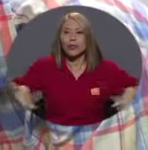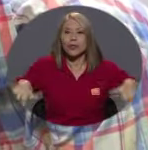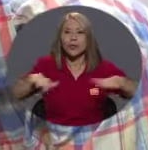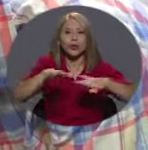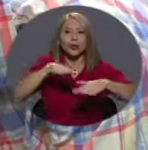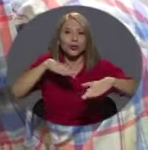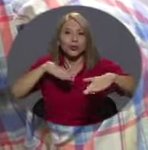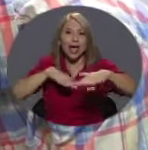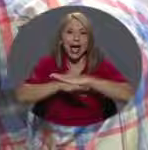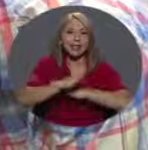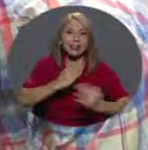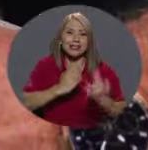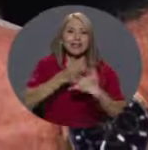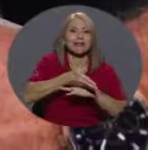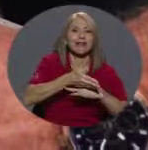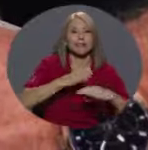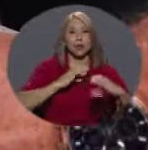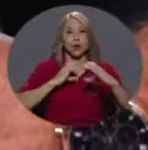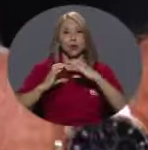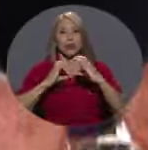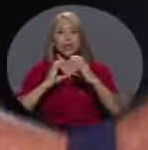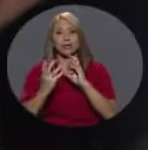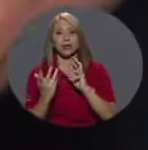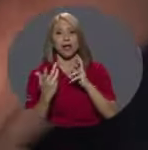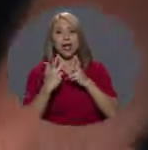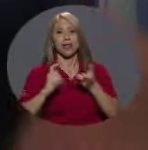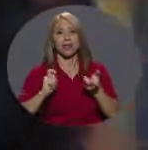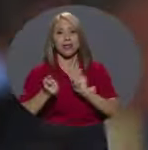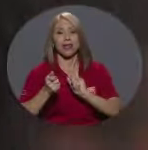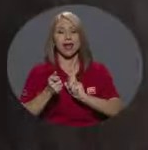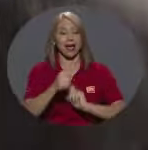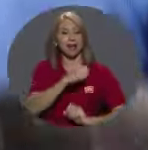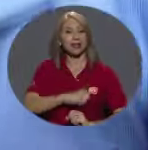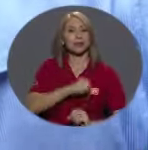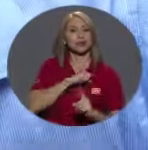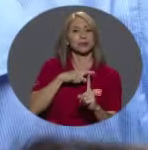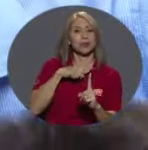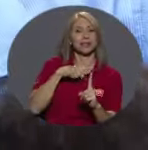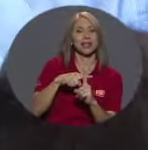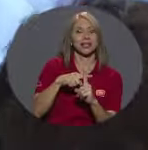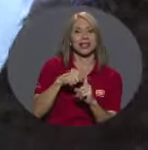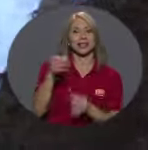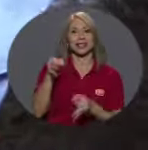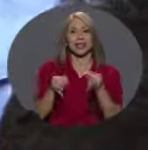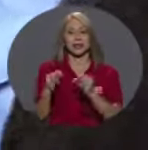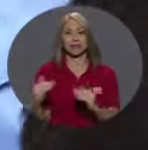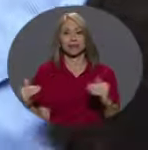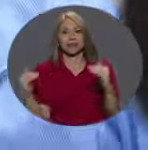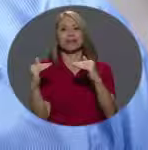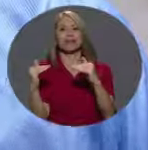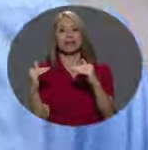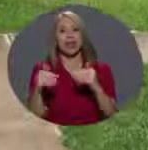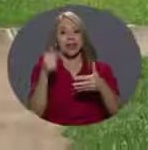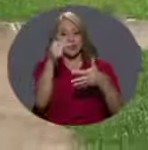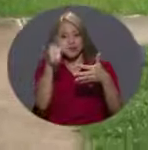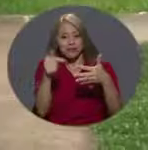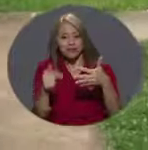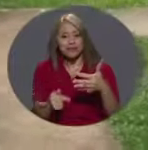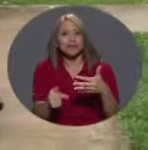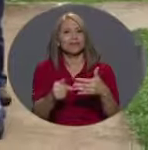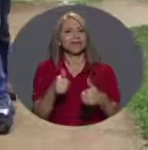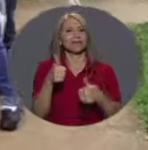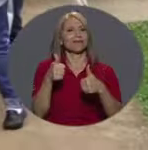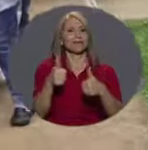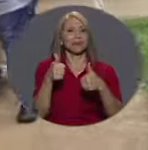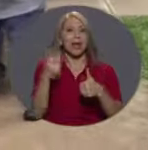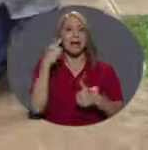accesibles, comunicación adaptada, actitudes positivas, equitativas y justas. Estos son los recursos idóneos para hacer